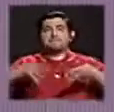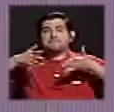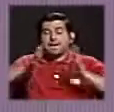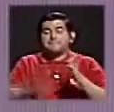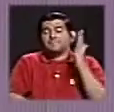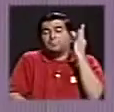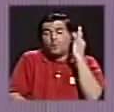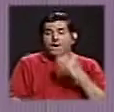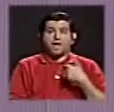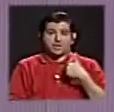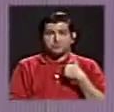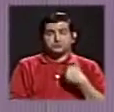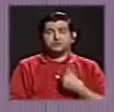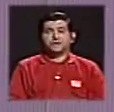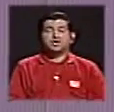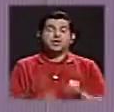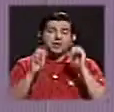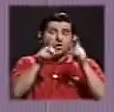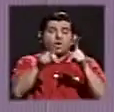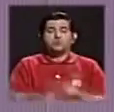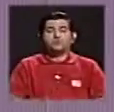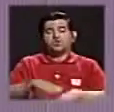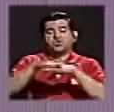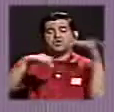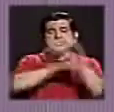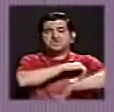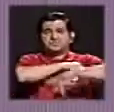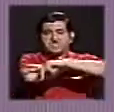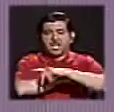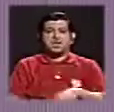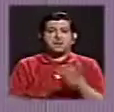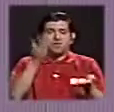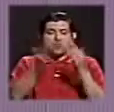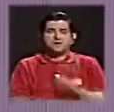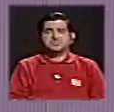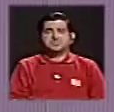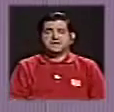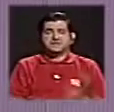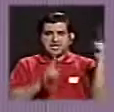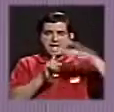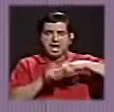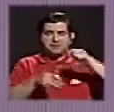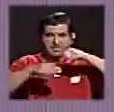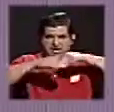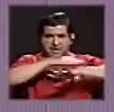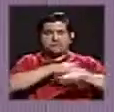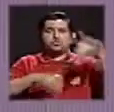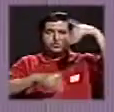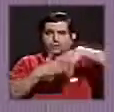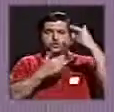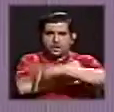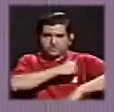hay unas mujeres que tienen la posibilidad de salir del país o inclusive de practicarse abortos dentro del